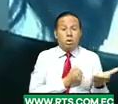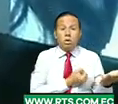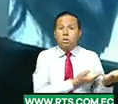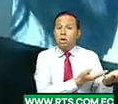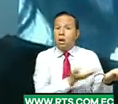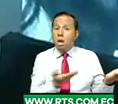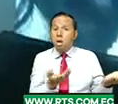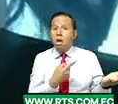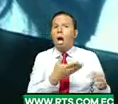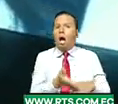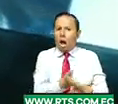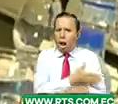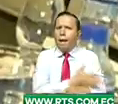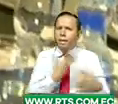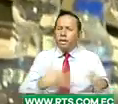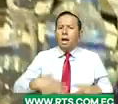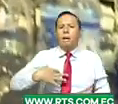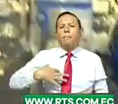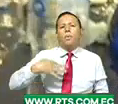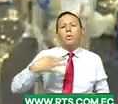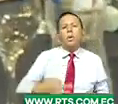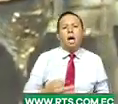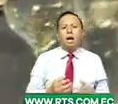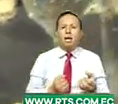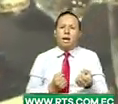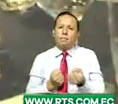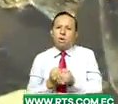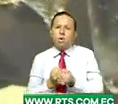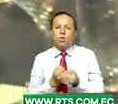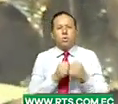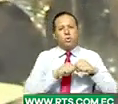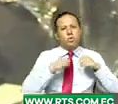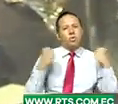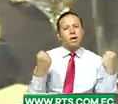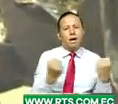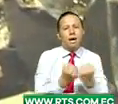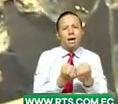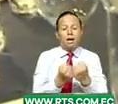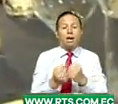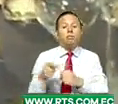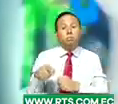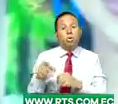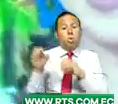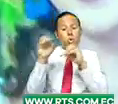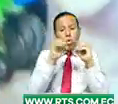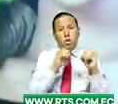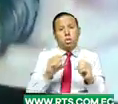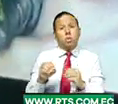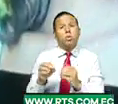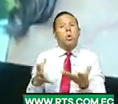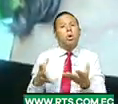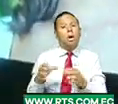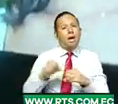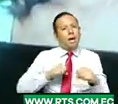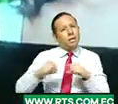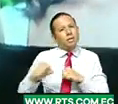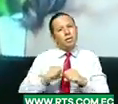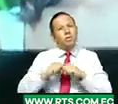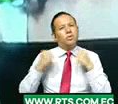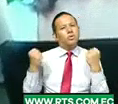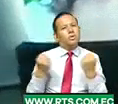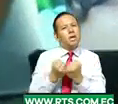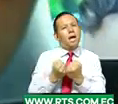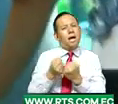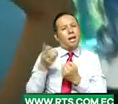para ayudar en distintas actividades de labor social de la organización que dirige la Jefatura de Acción Social y Eventos Especiales de la